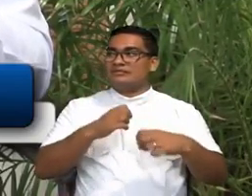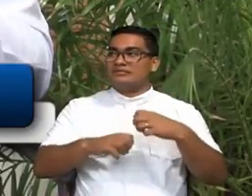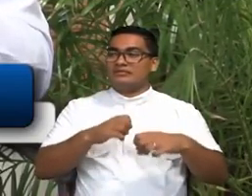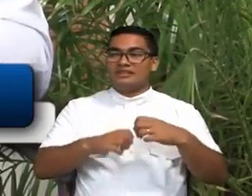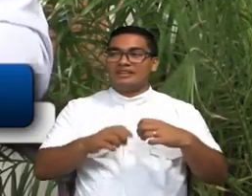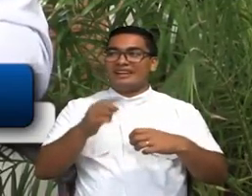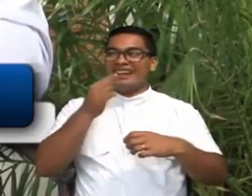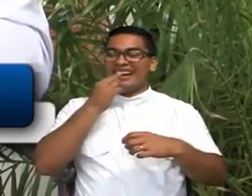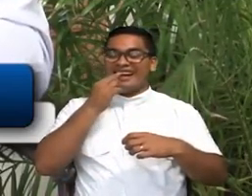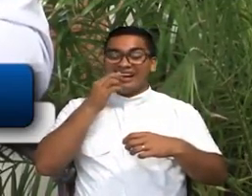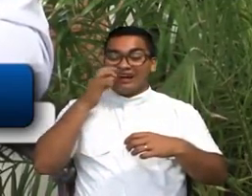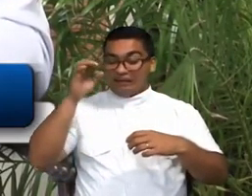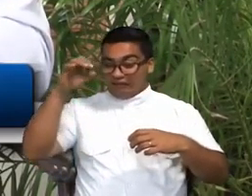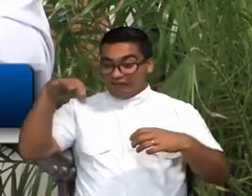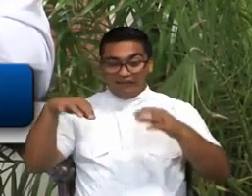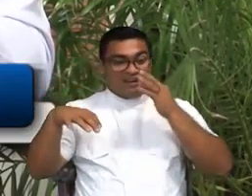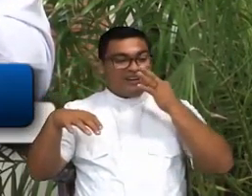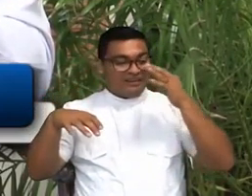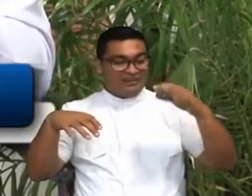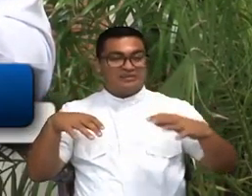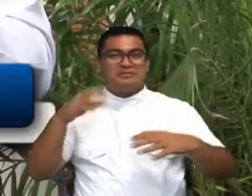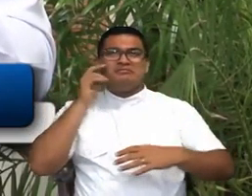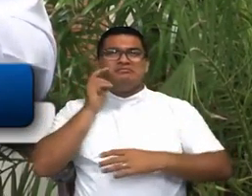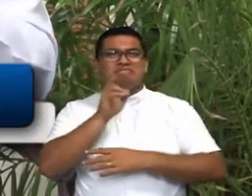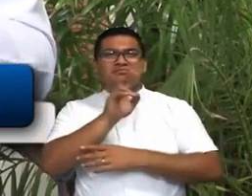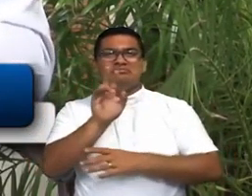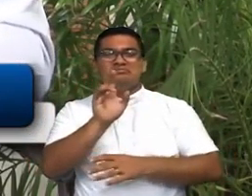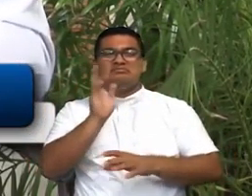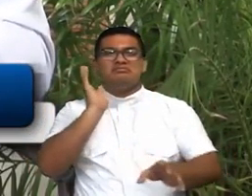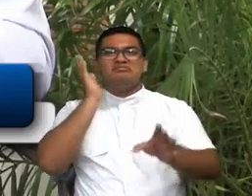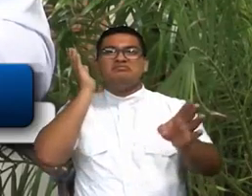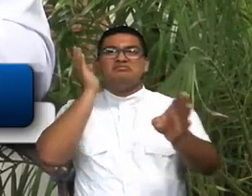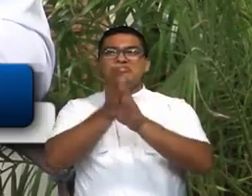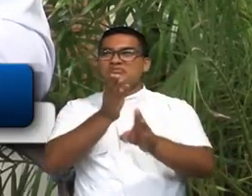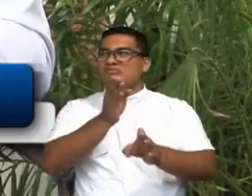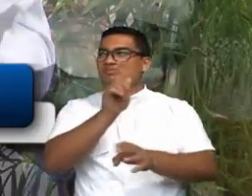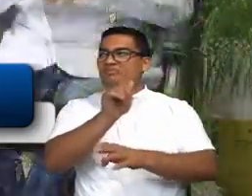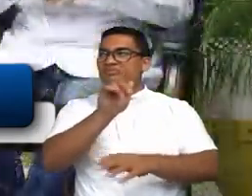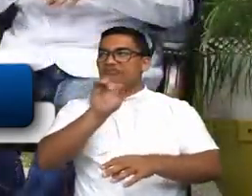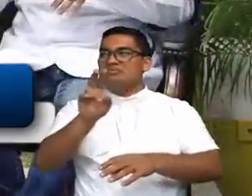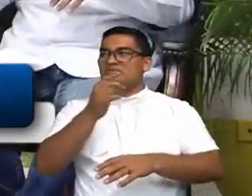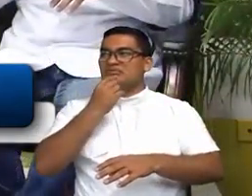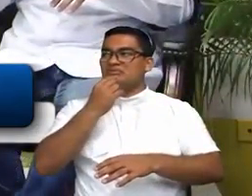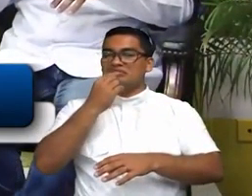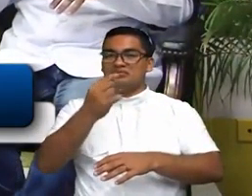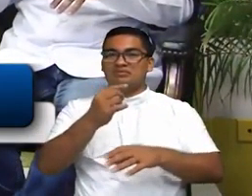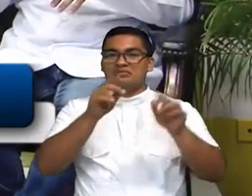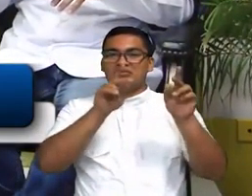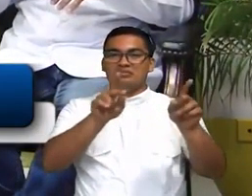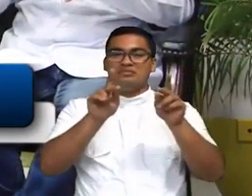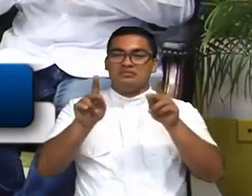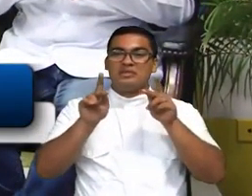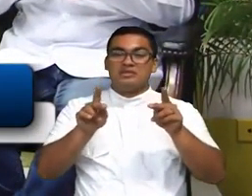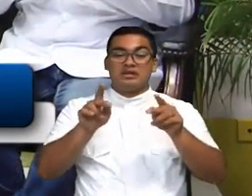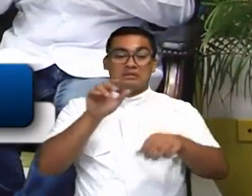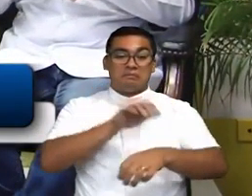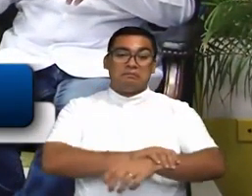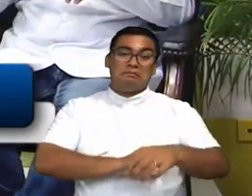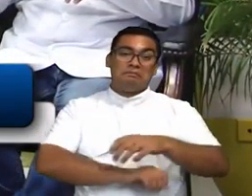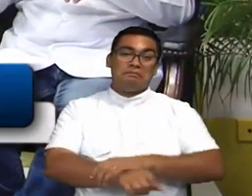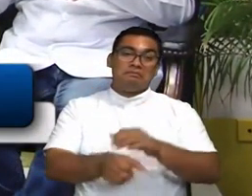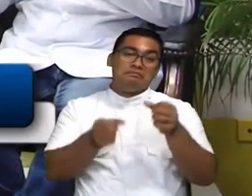dientes. Uh-huh. ¿Usted alguna vez ha visto que siempre molestan a los que son a las personas inglesas, uh-huh, por sus dientes, ya? Aparte